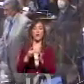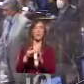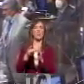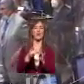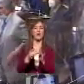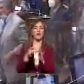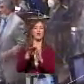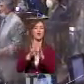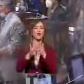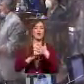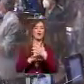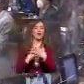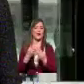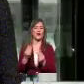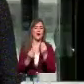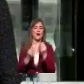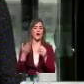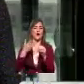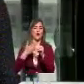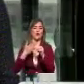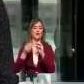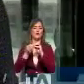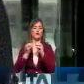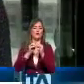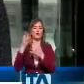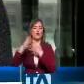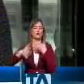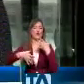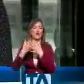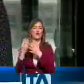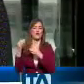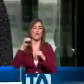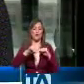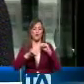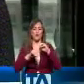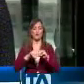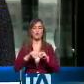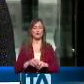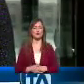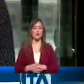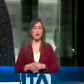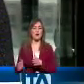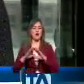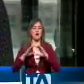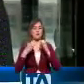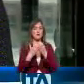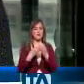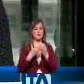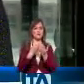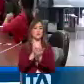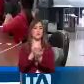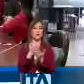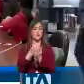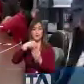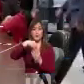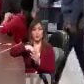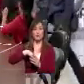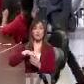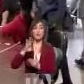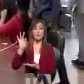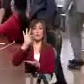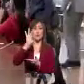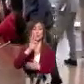los propósitos de todas las bancadas. Y bueno, otros dos resultados dentro de la Comisión de Régimen Económico, en donde se eligió